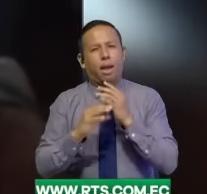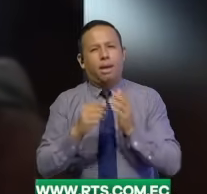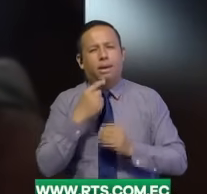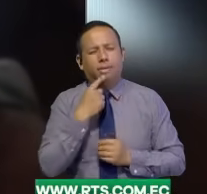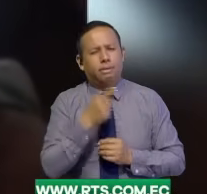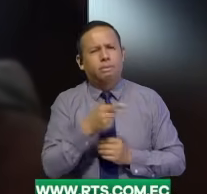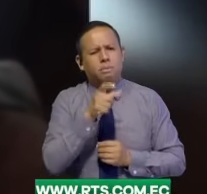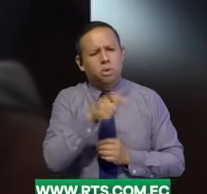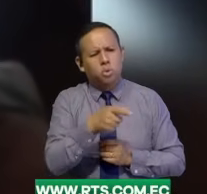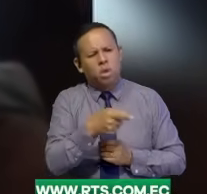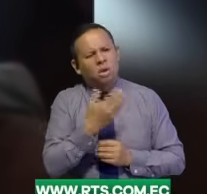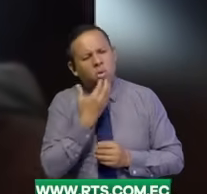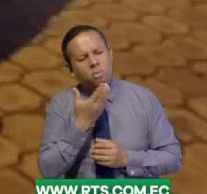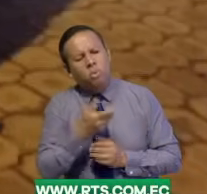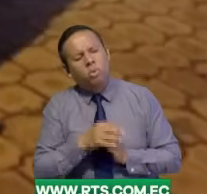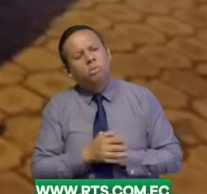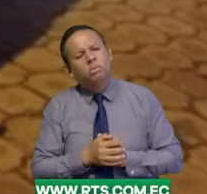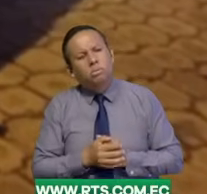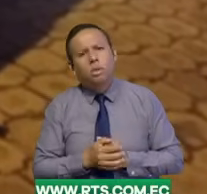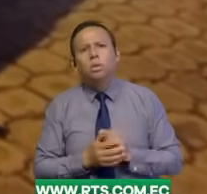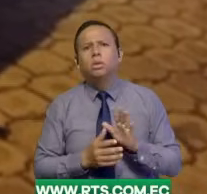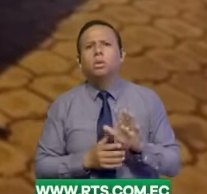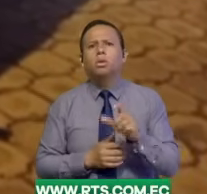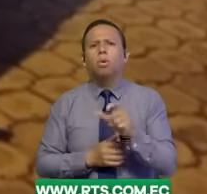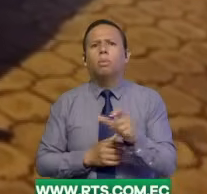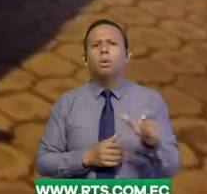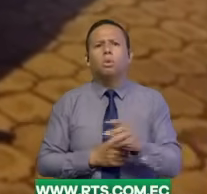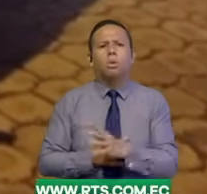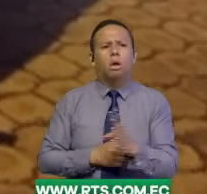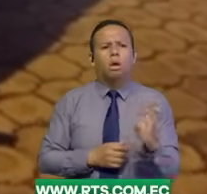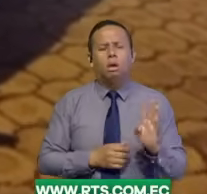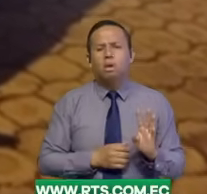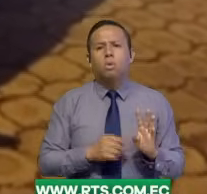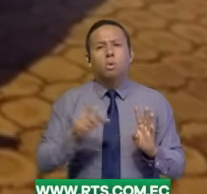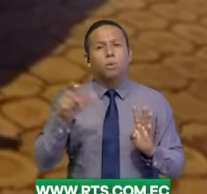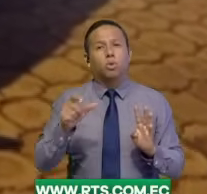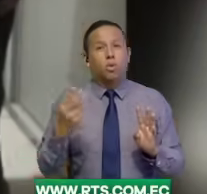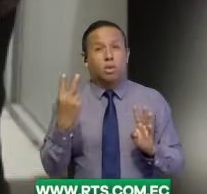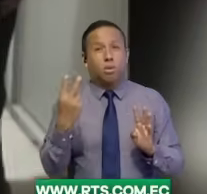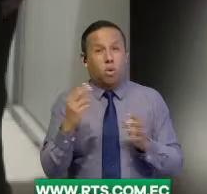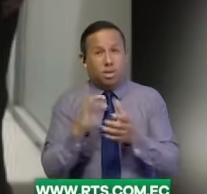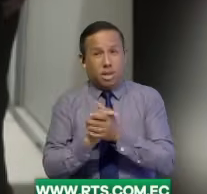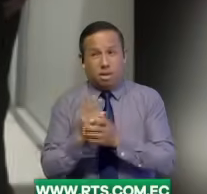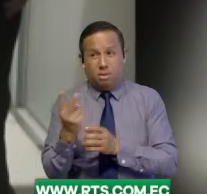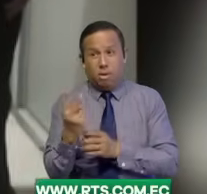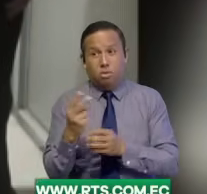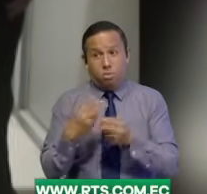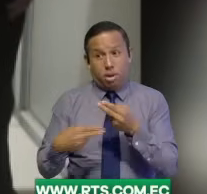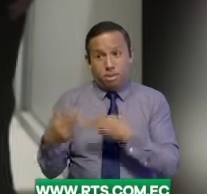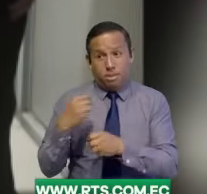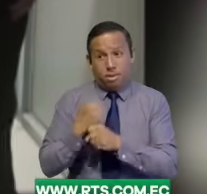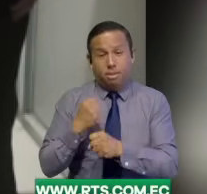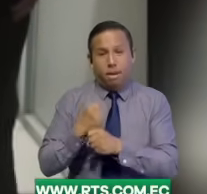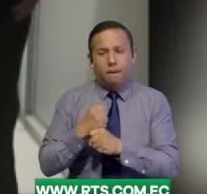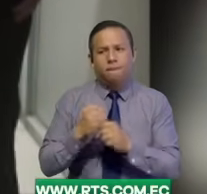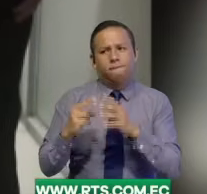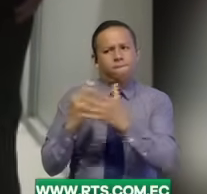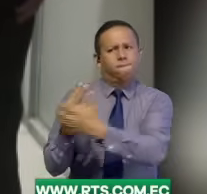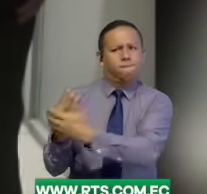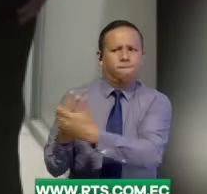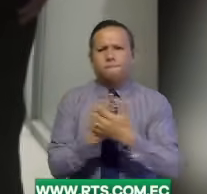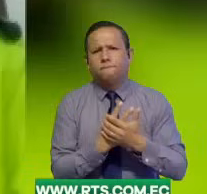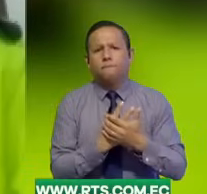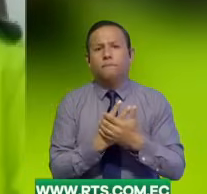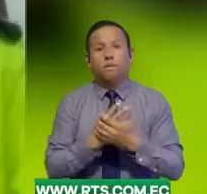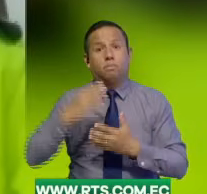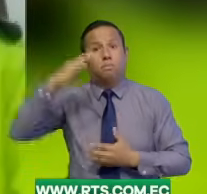supuesto secuestrador que con cinco personas más quisieron llevarse a una pareja de comerciantes. Cuando los gendarmes los encontraron, fueron recibidos a